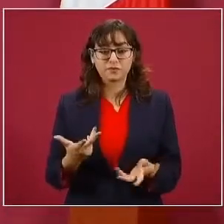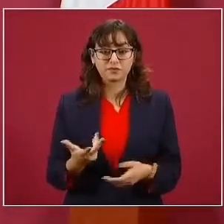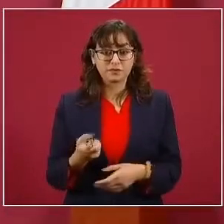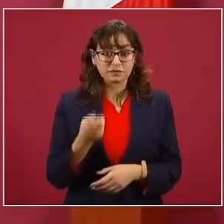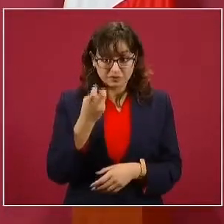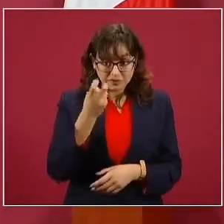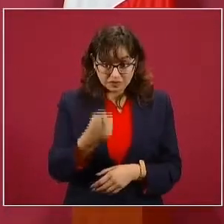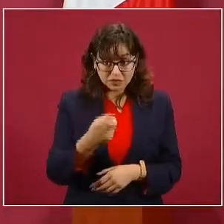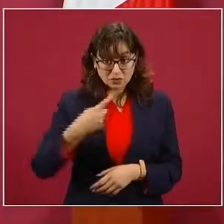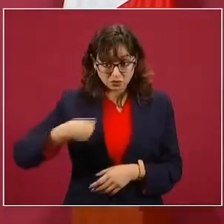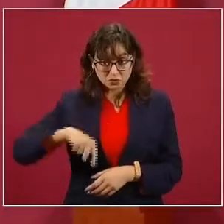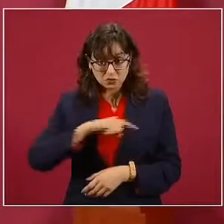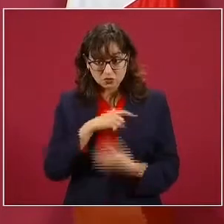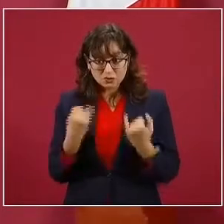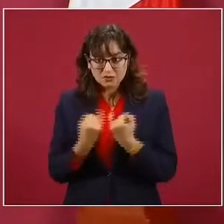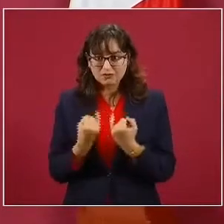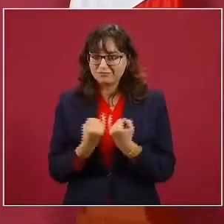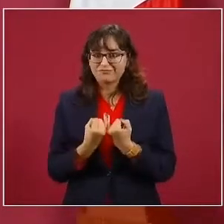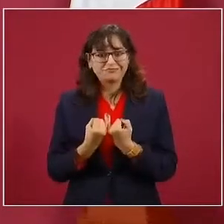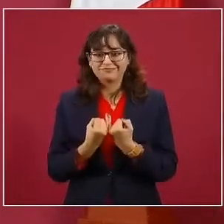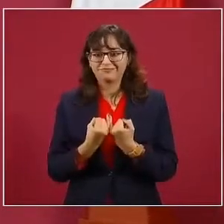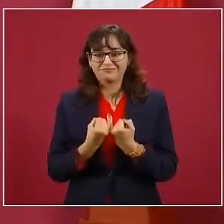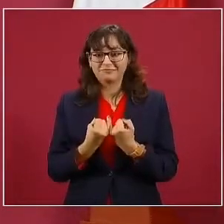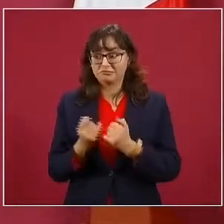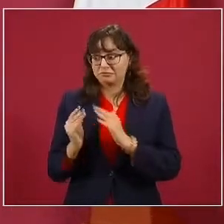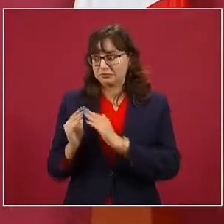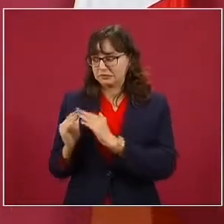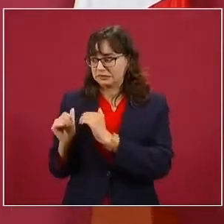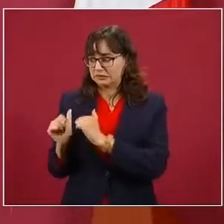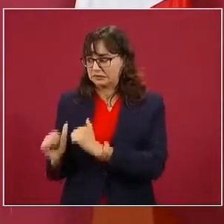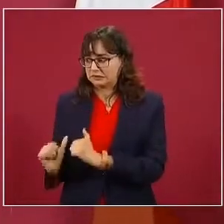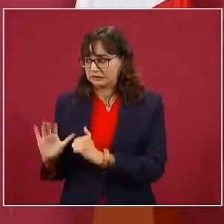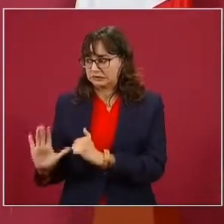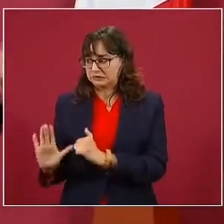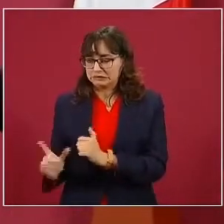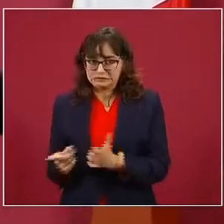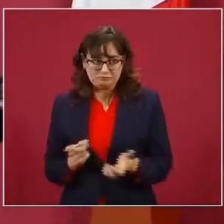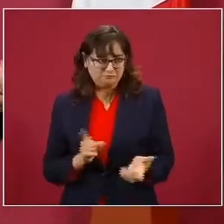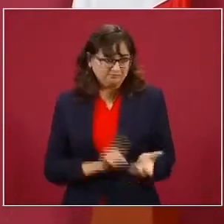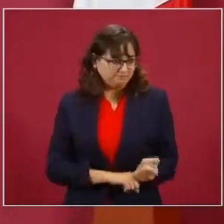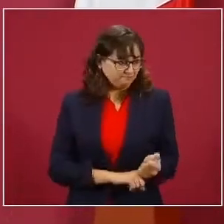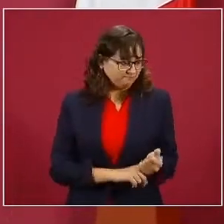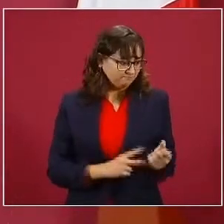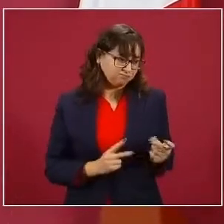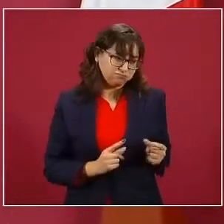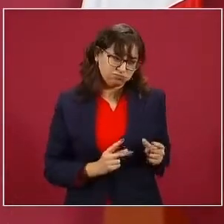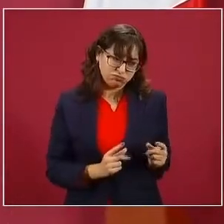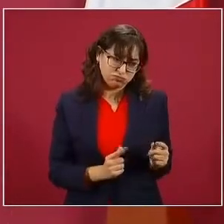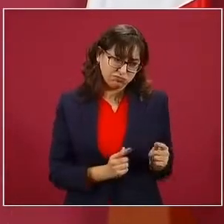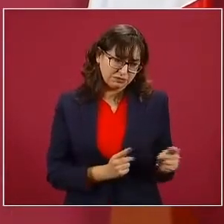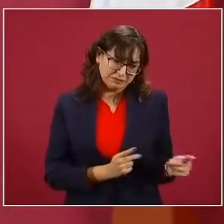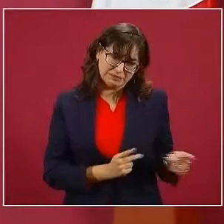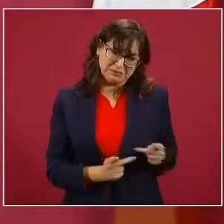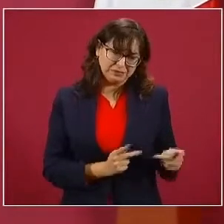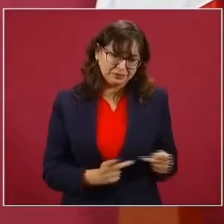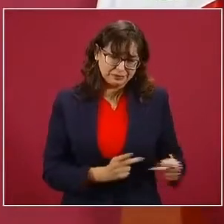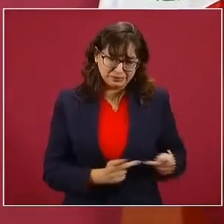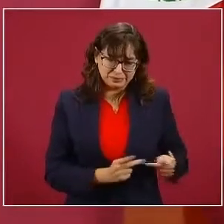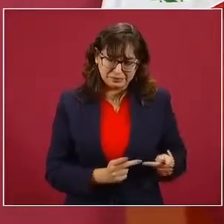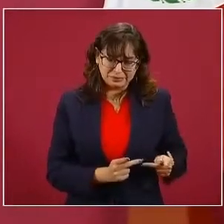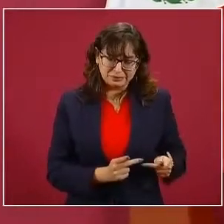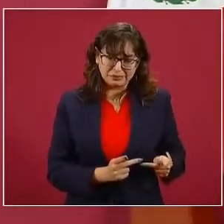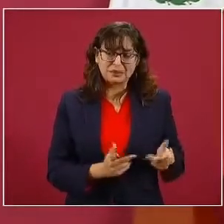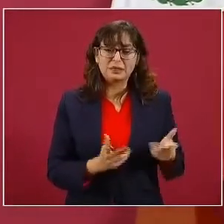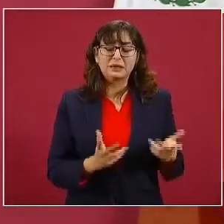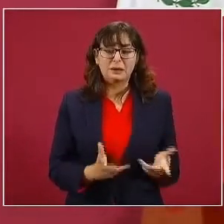logramos ganar tiempo, prepararnos, como aquí lo acaba de decir el doctor, aumentamos